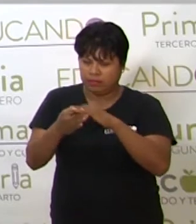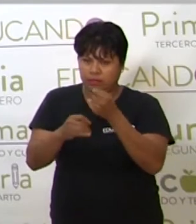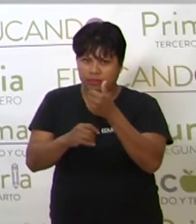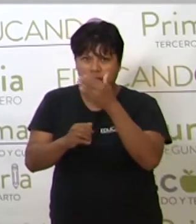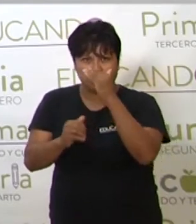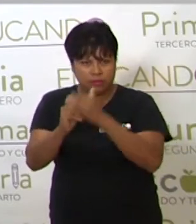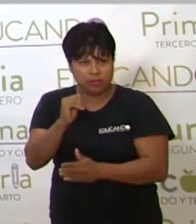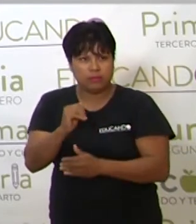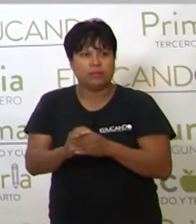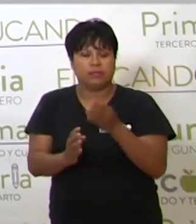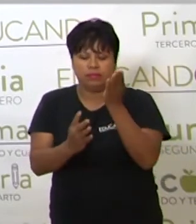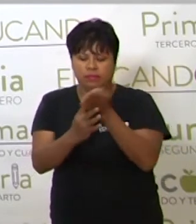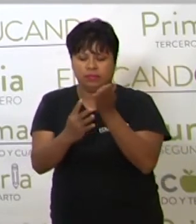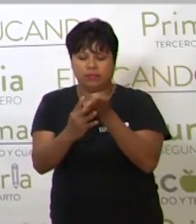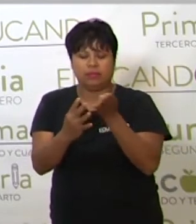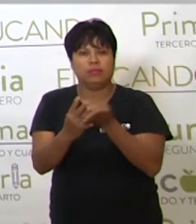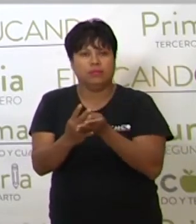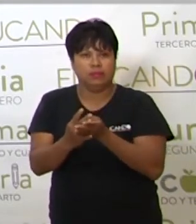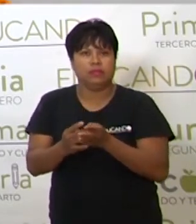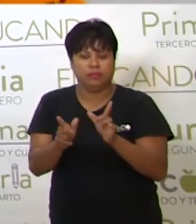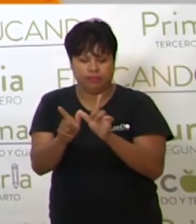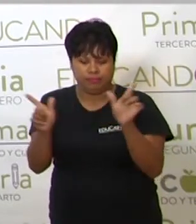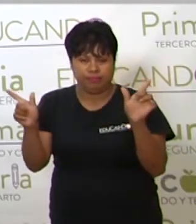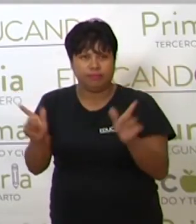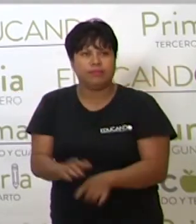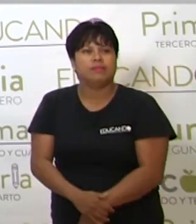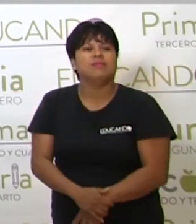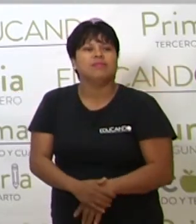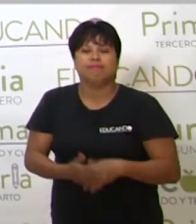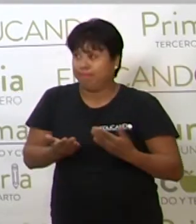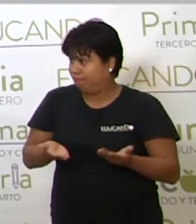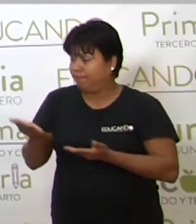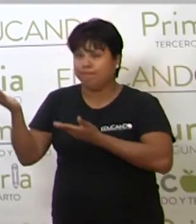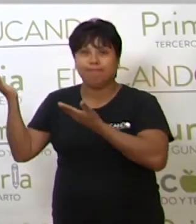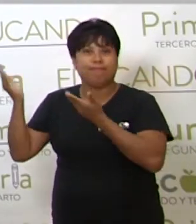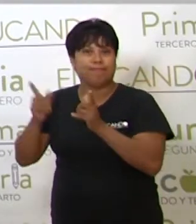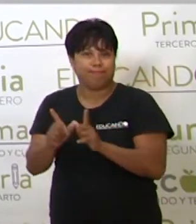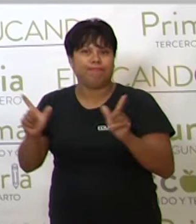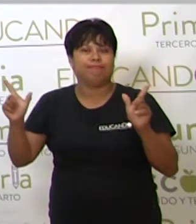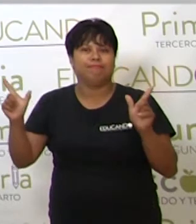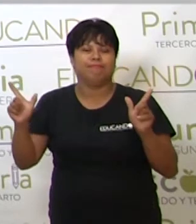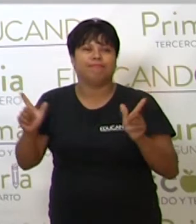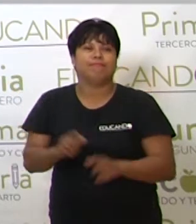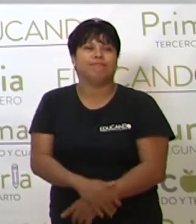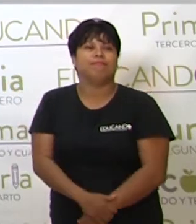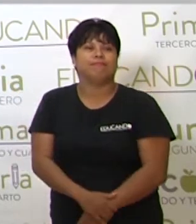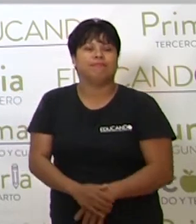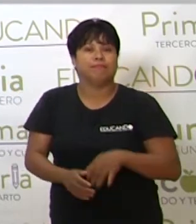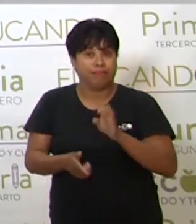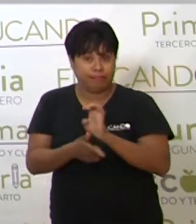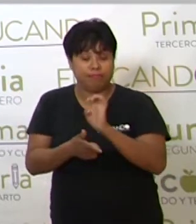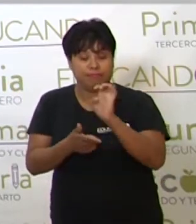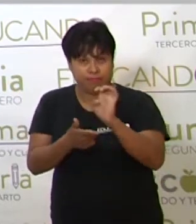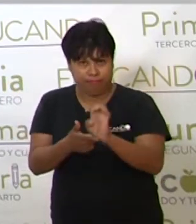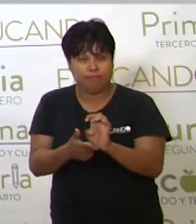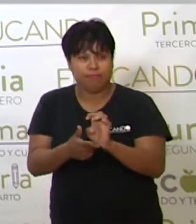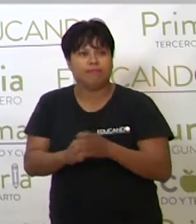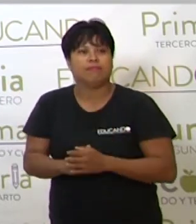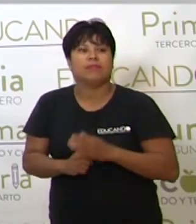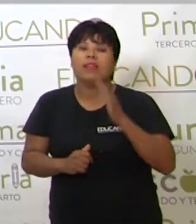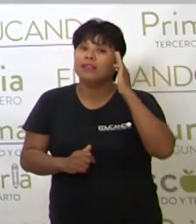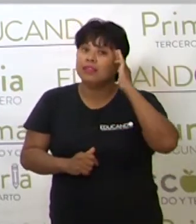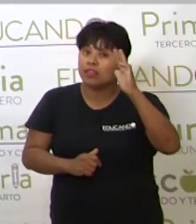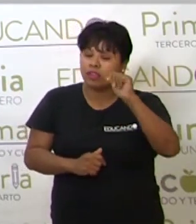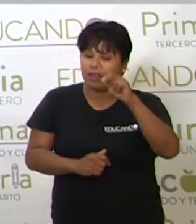fraccionarlo listo ahí lo tenemos entonces el señor andrés